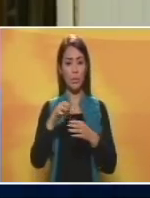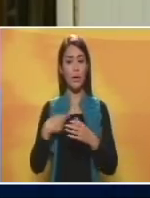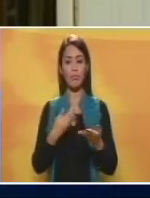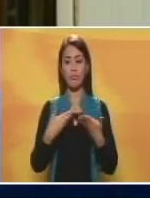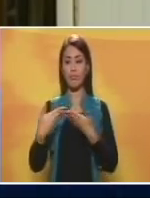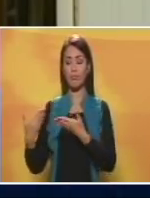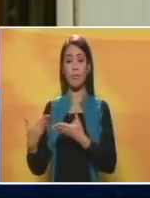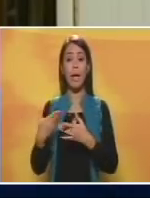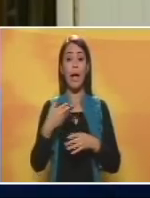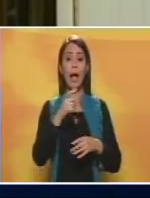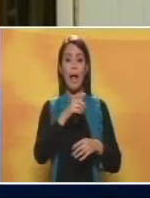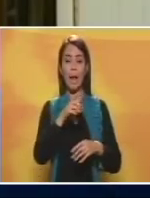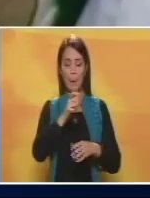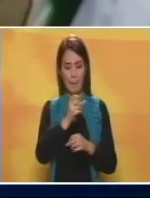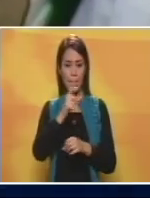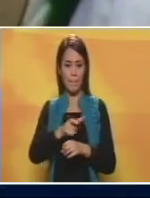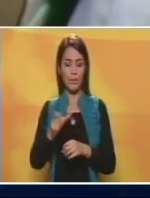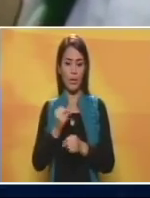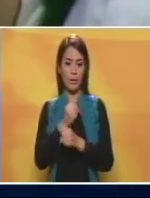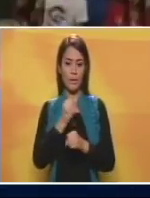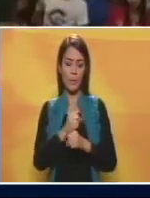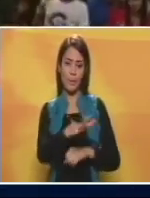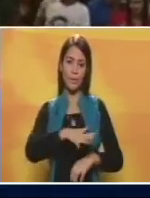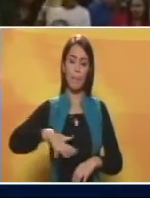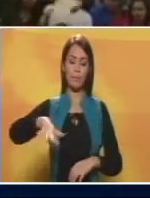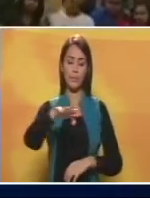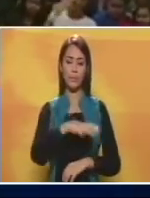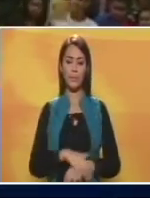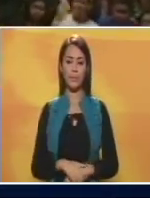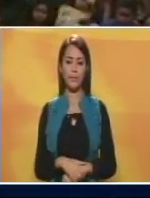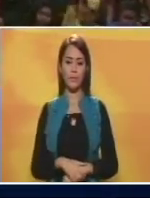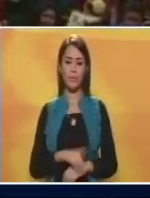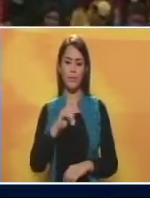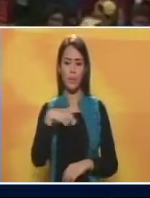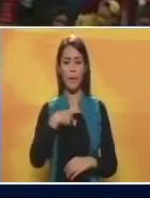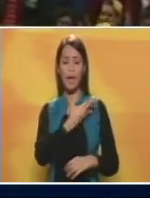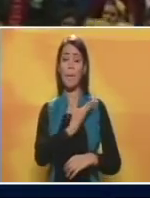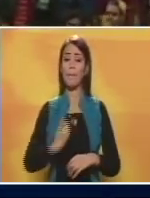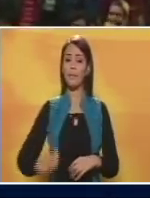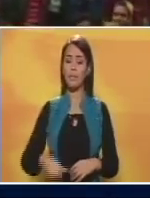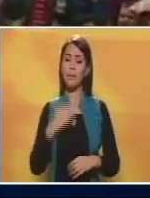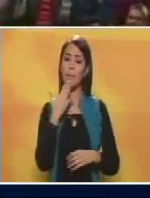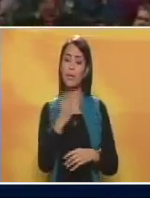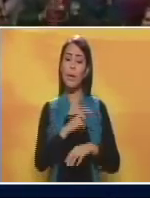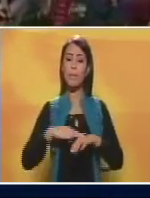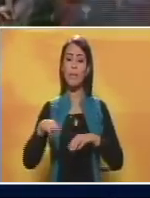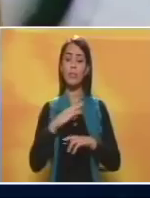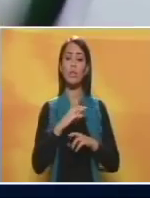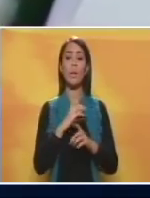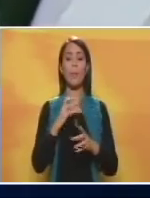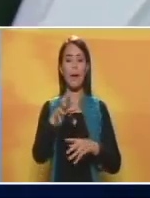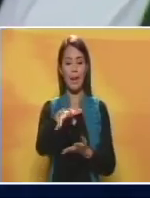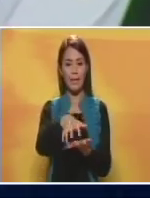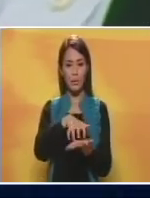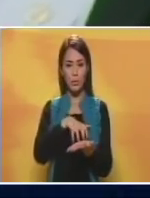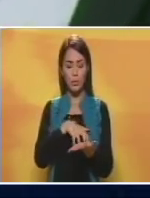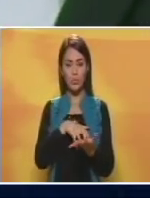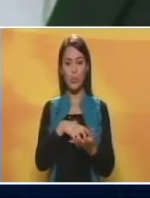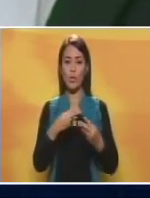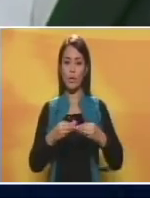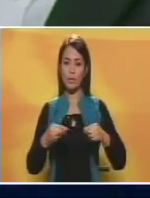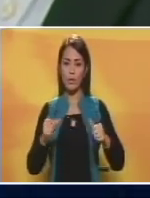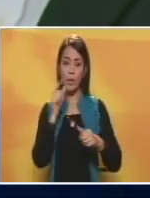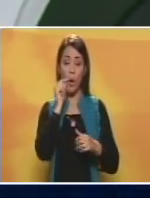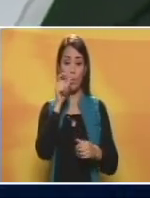a los campesinos y campesinas. Además, el jefe de Estado solicitó al ministro para la Agricultura Productiva y Tierras, Wilmar